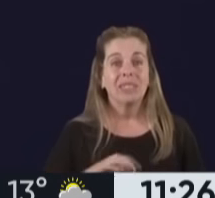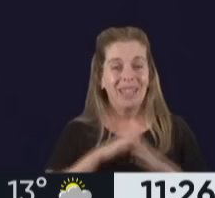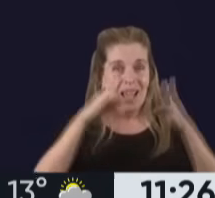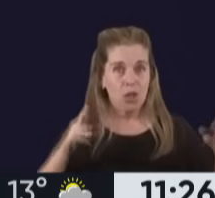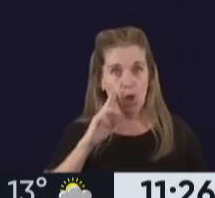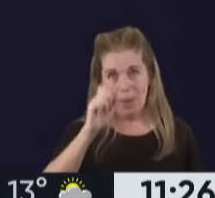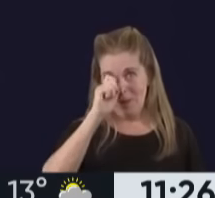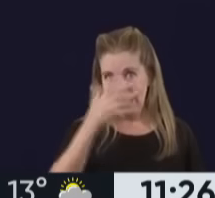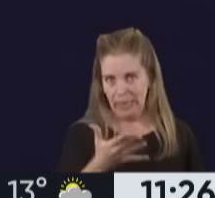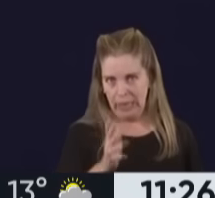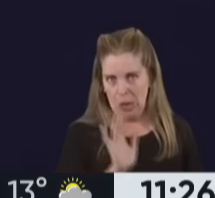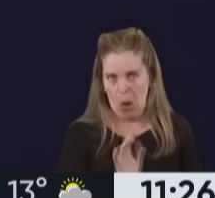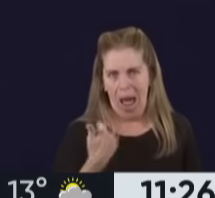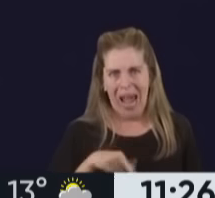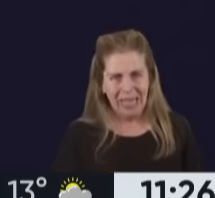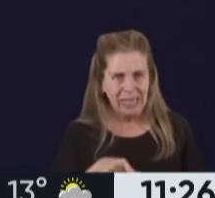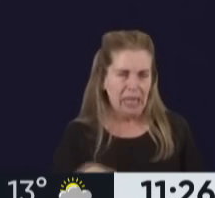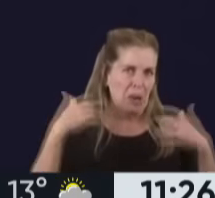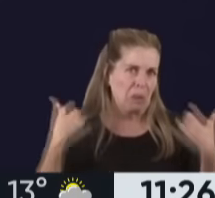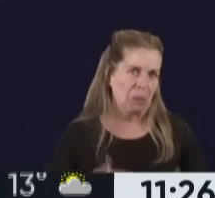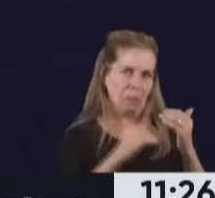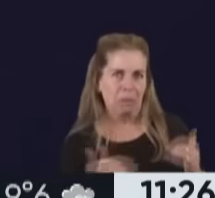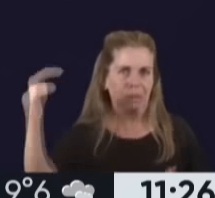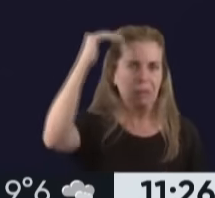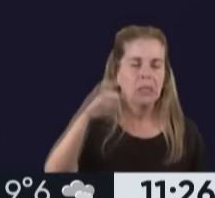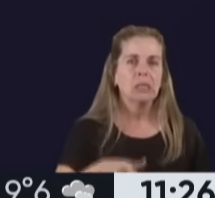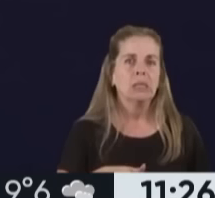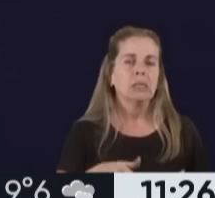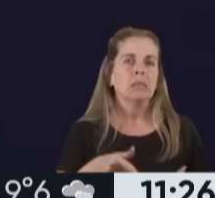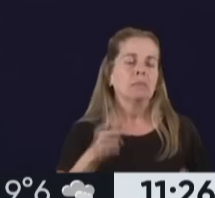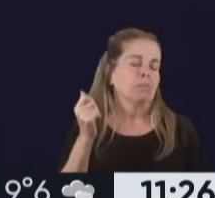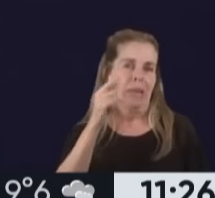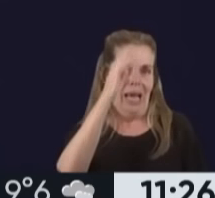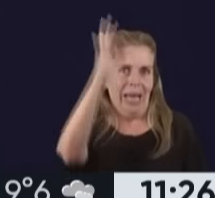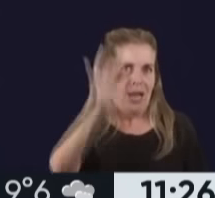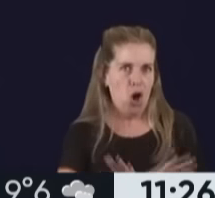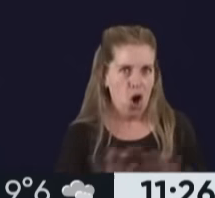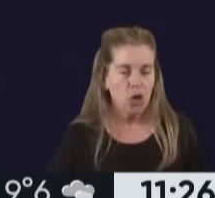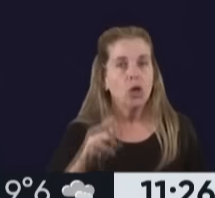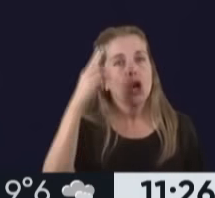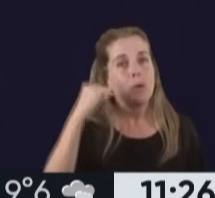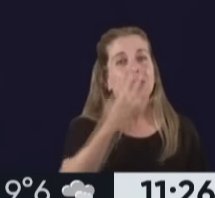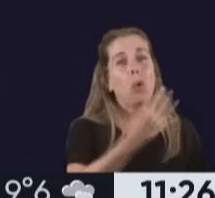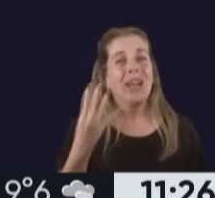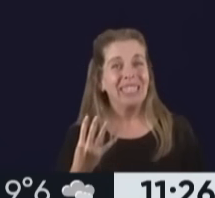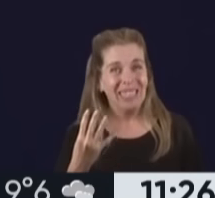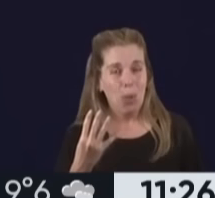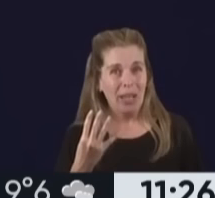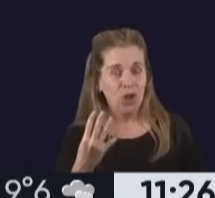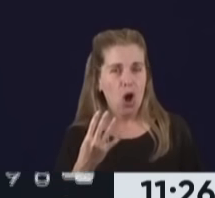superó la marca histórica de donaciones y trasplantes de órganos. En total se efectuaron 944 procesos de donación de